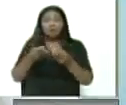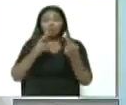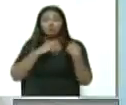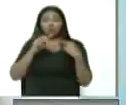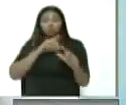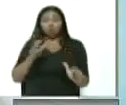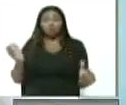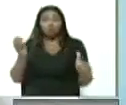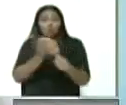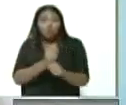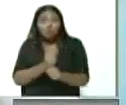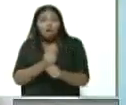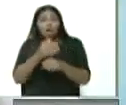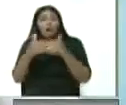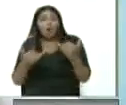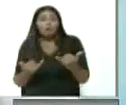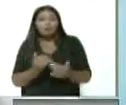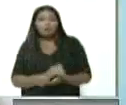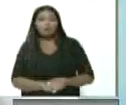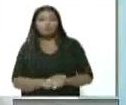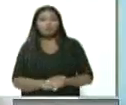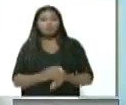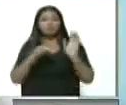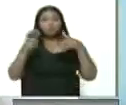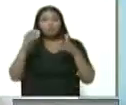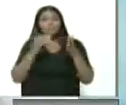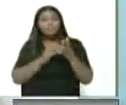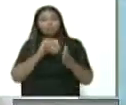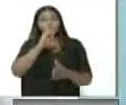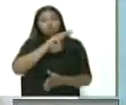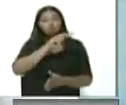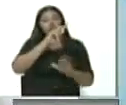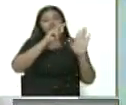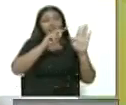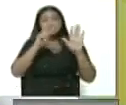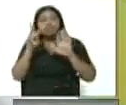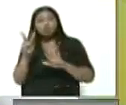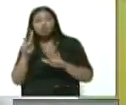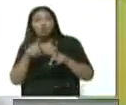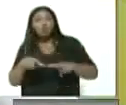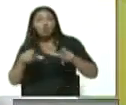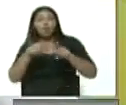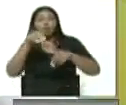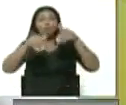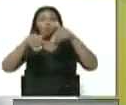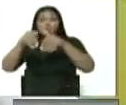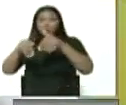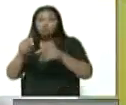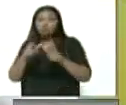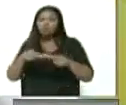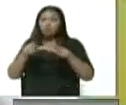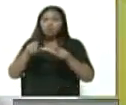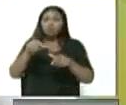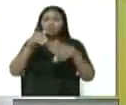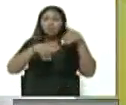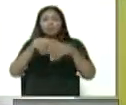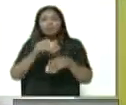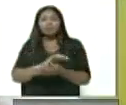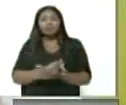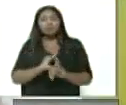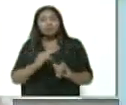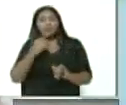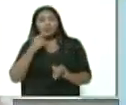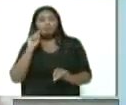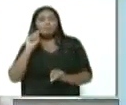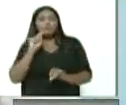nosotros vamos a tomar en cuenta son 14 mil doscientos sesenta y dos centros de votación en esos centros de votación como lo dijimos hace